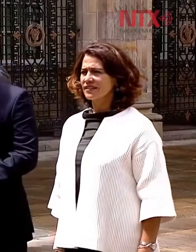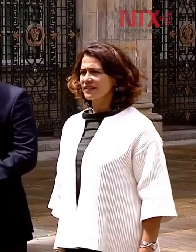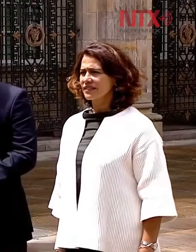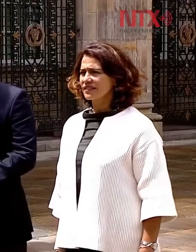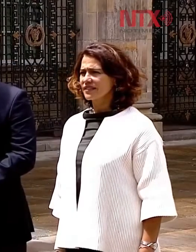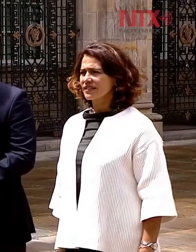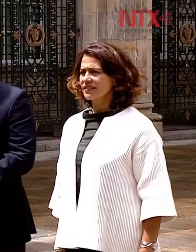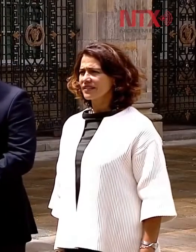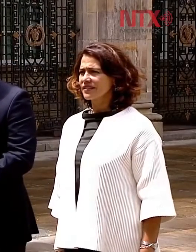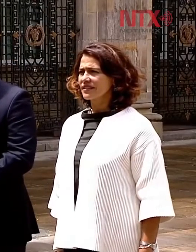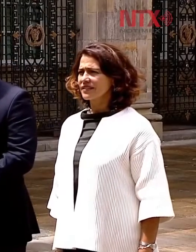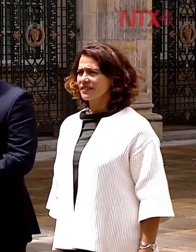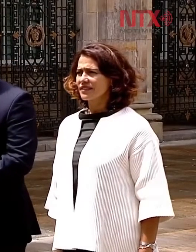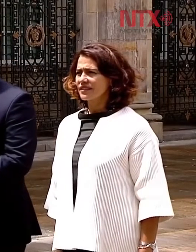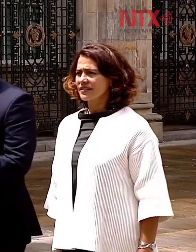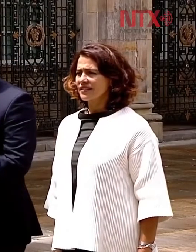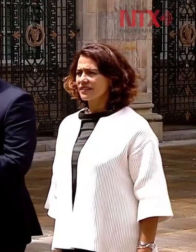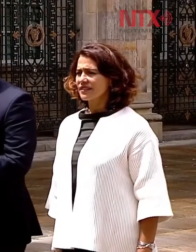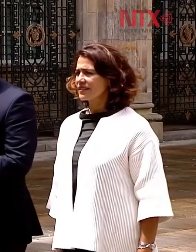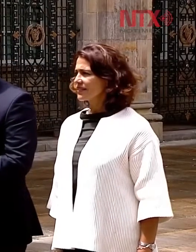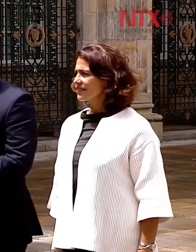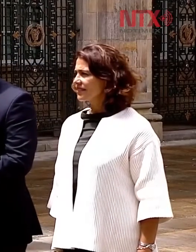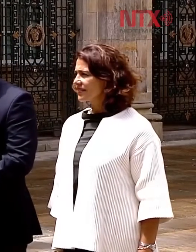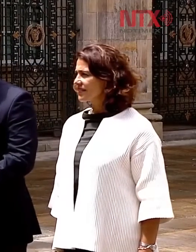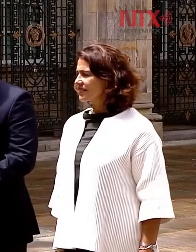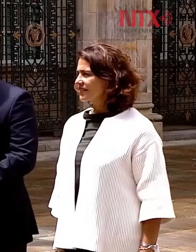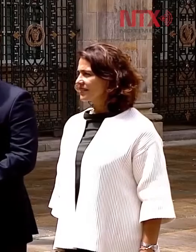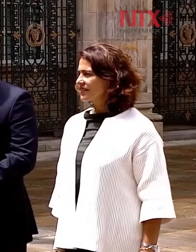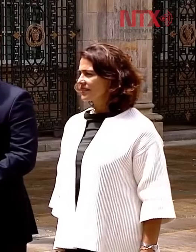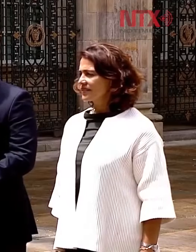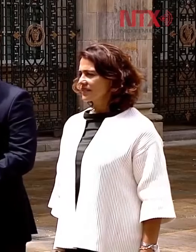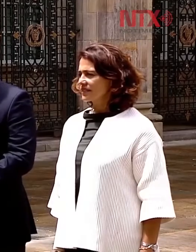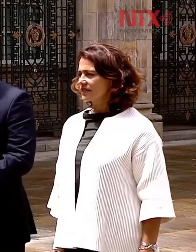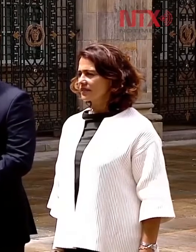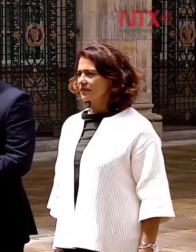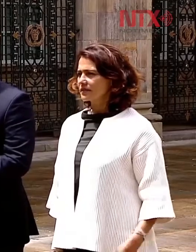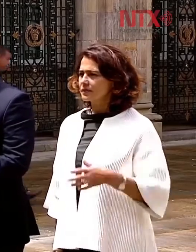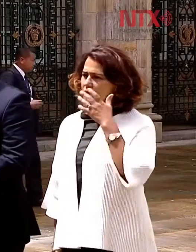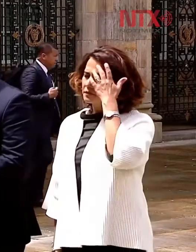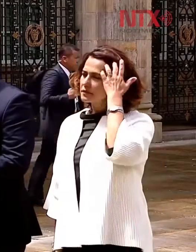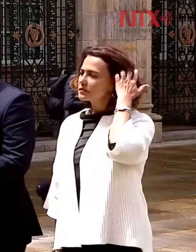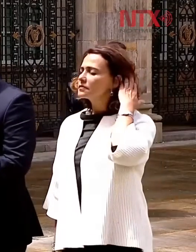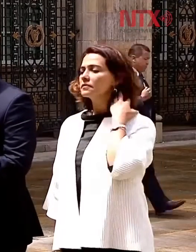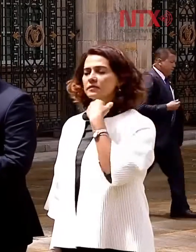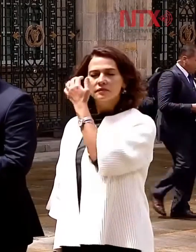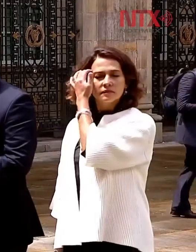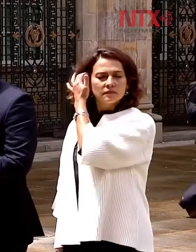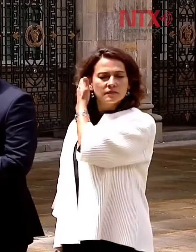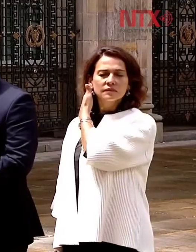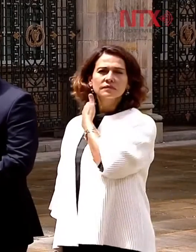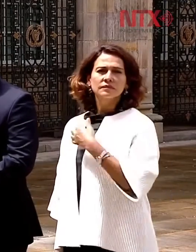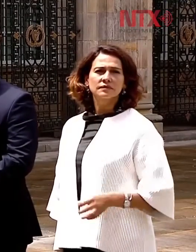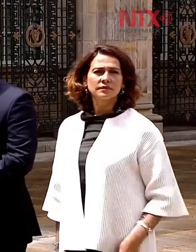lucha contra la corrupción tenemos que estar unidos todos los colombianos esta no es una causa de